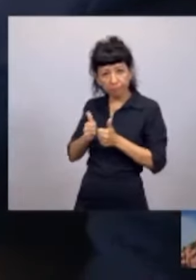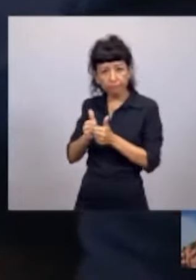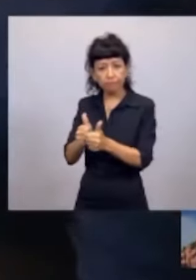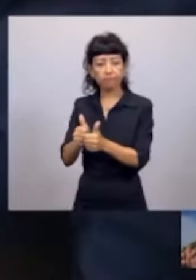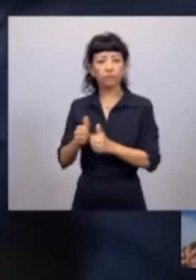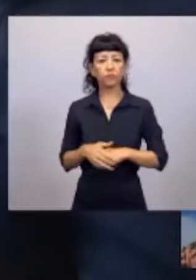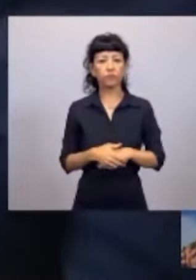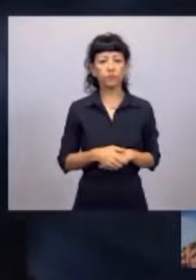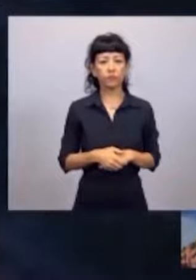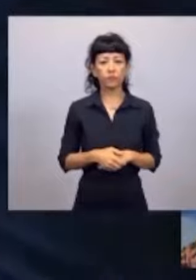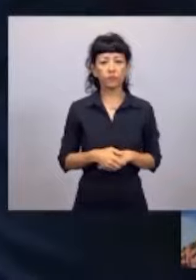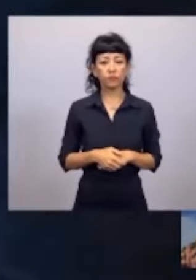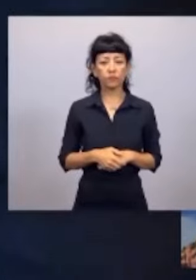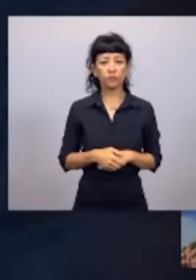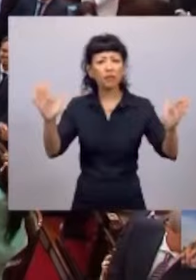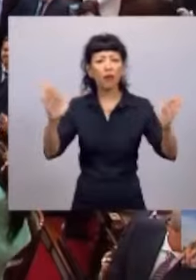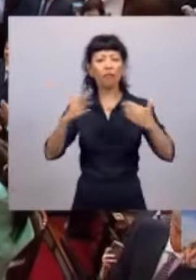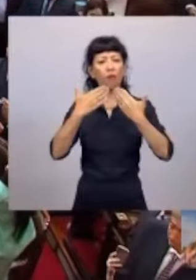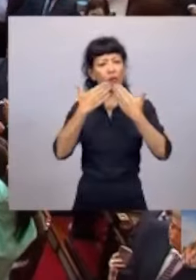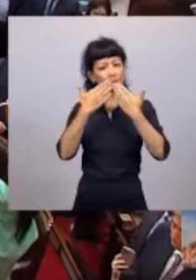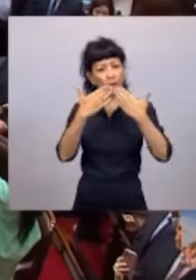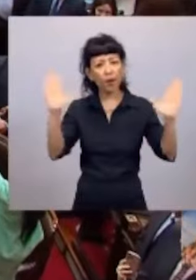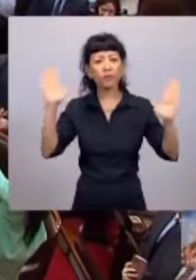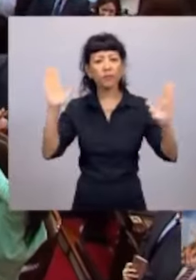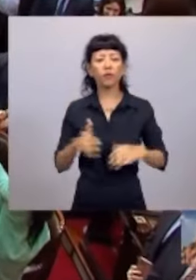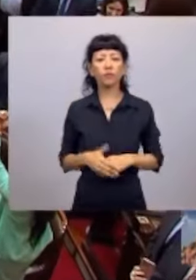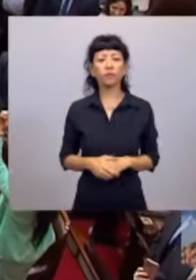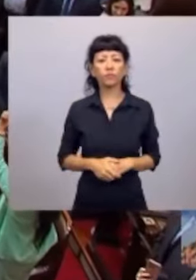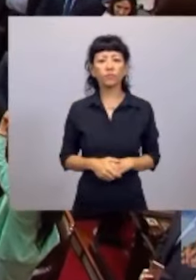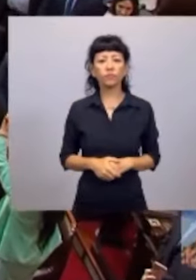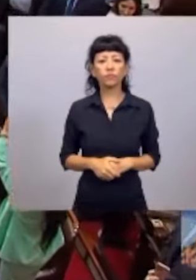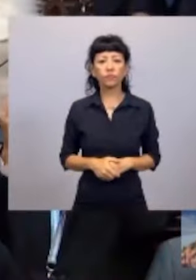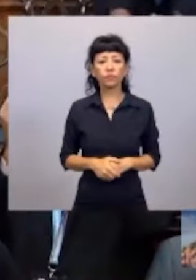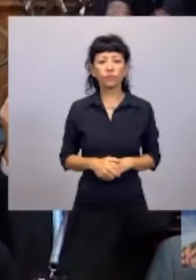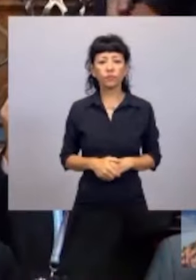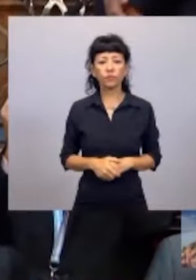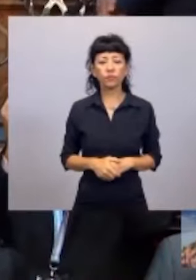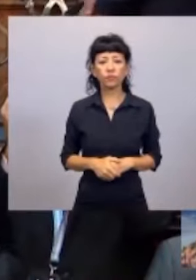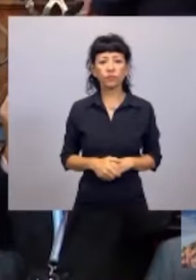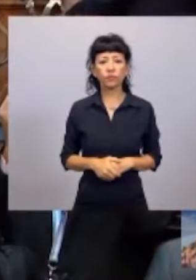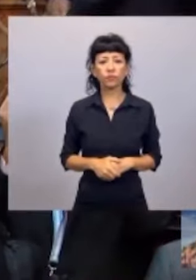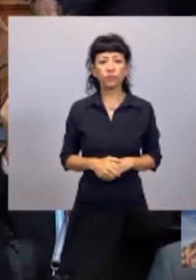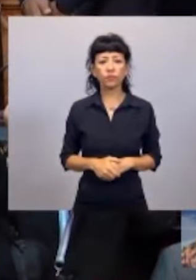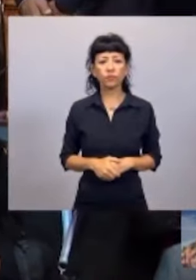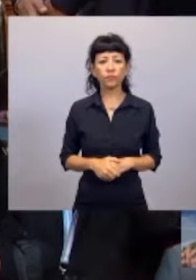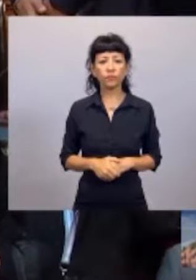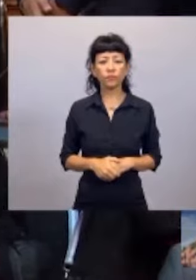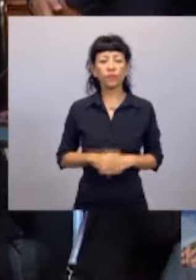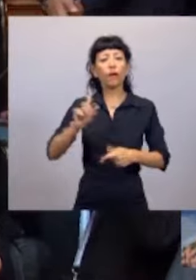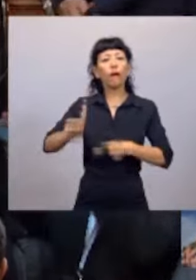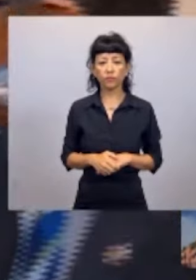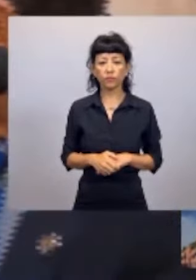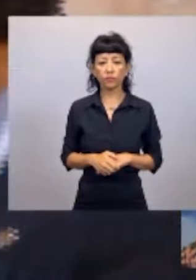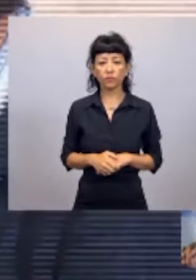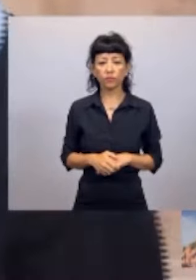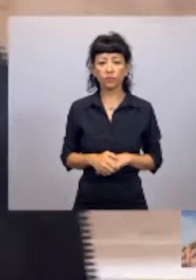señalado que cuando llegue la hora de la verdad los diputados y senadores de la nación se van a encontrar ante dos opciones rechazar la